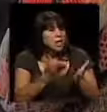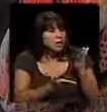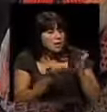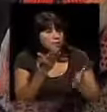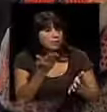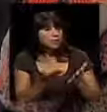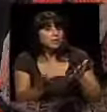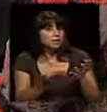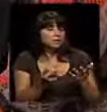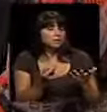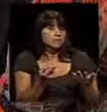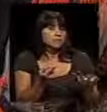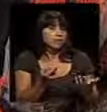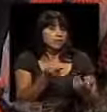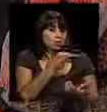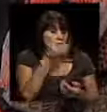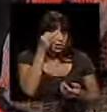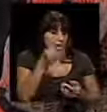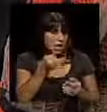de repente